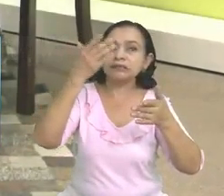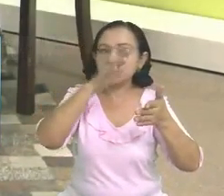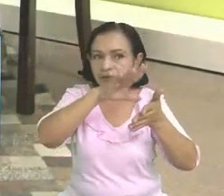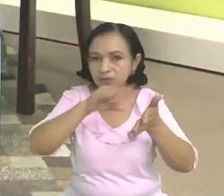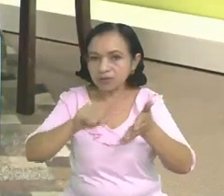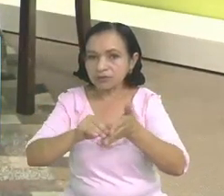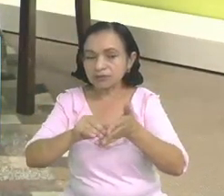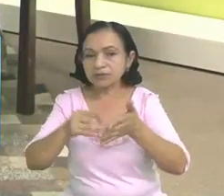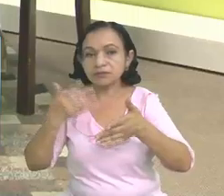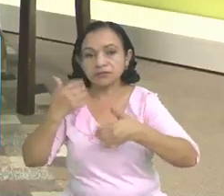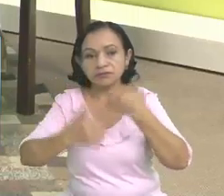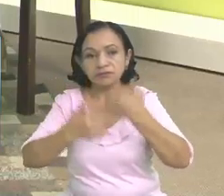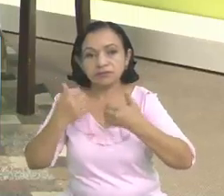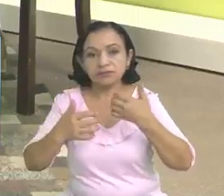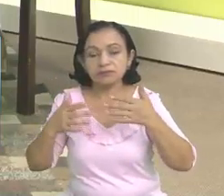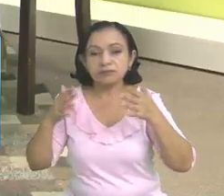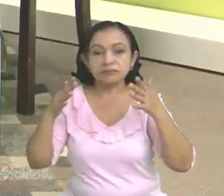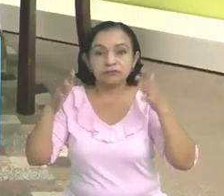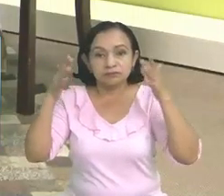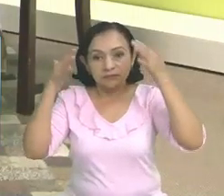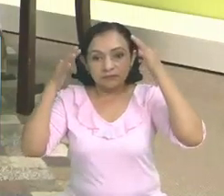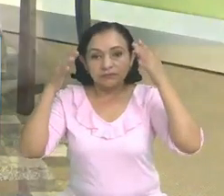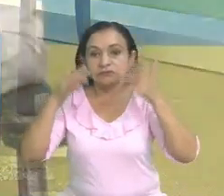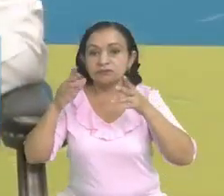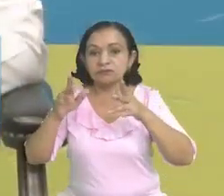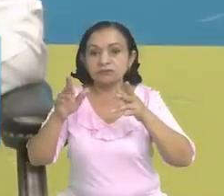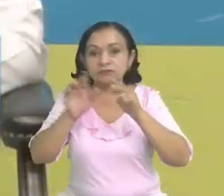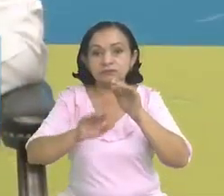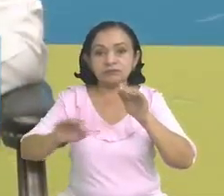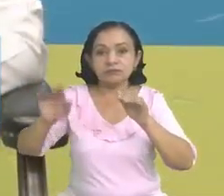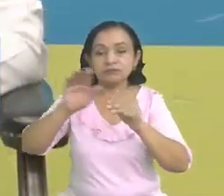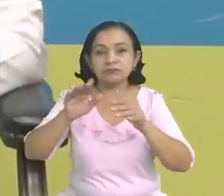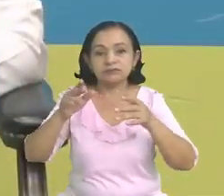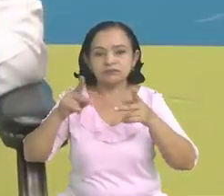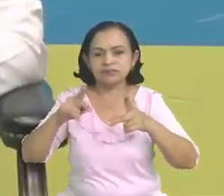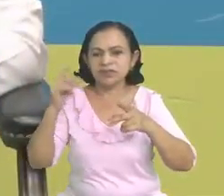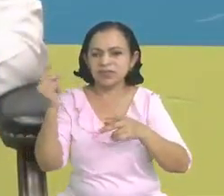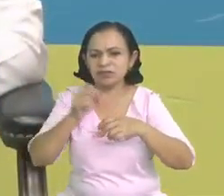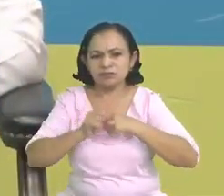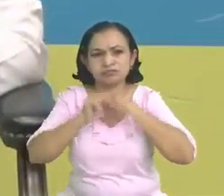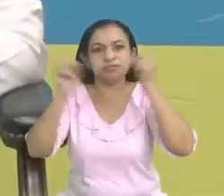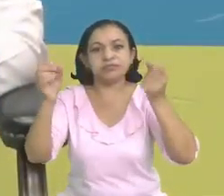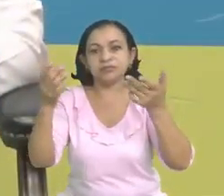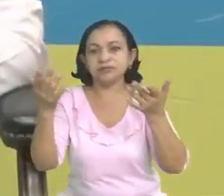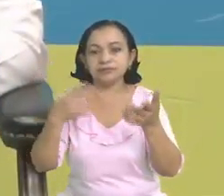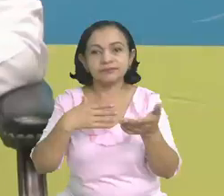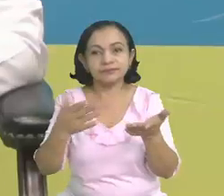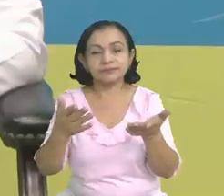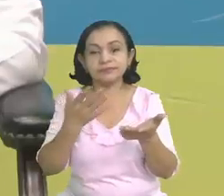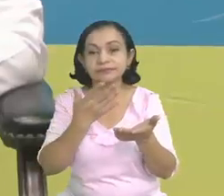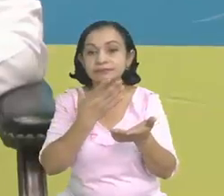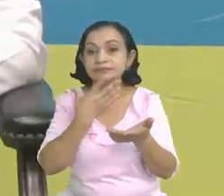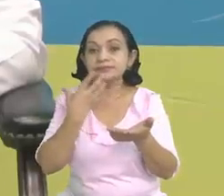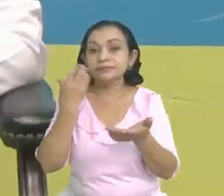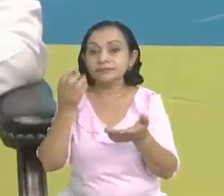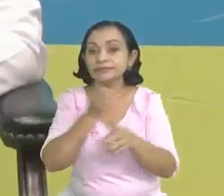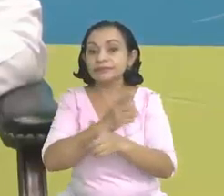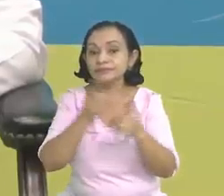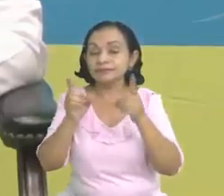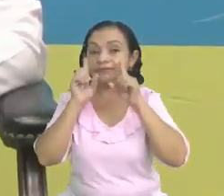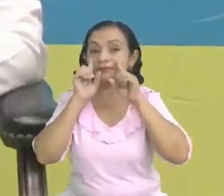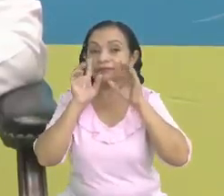depresión o ansiedad. Y en los muchachos predomina la impulsividad. Impulso. Y por eso es que con los muchachos tenemos que tener cuidado